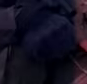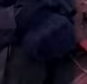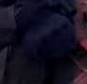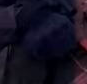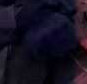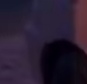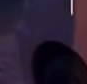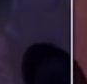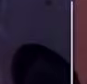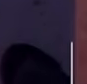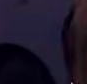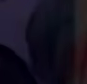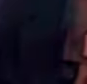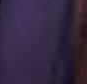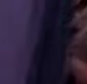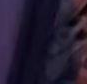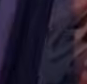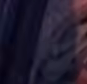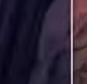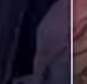Banda del señor Nabor.